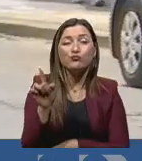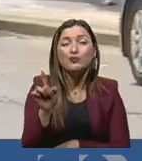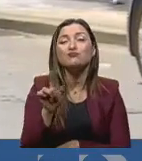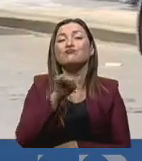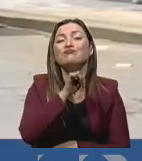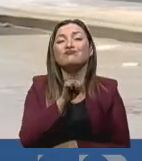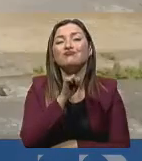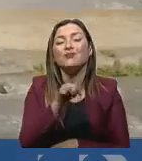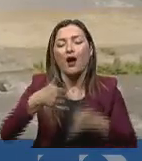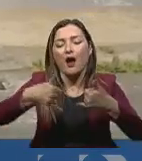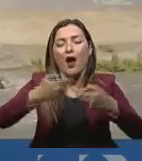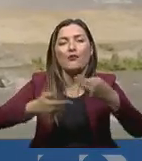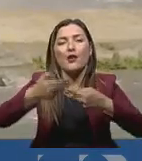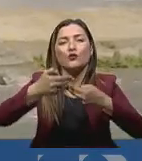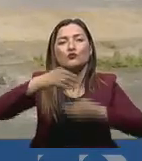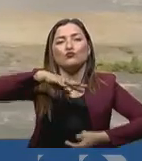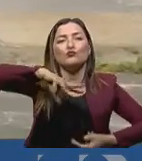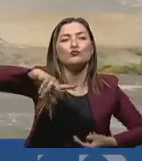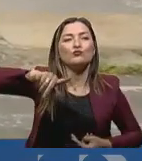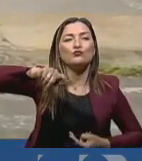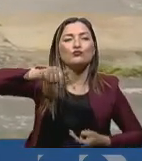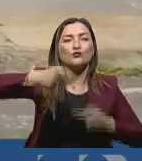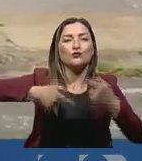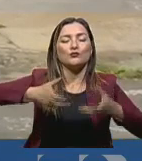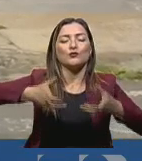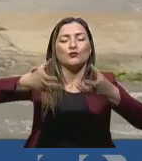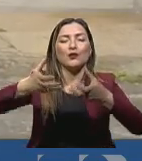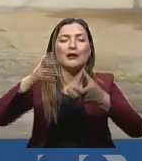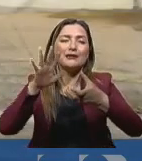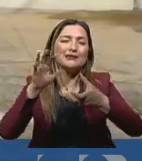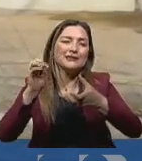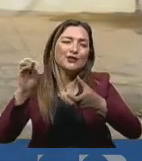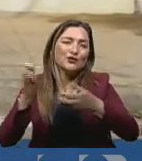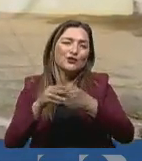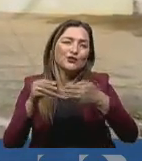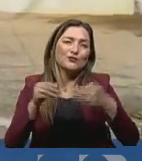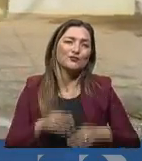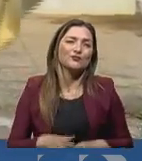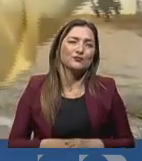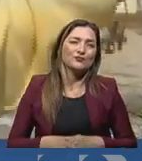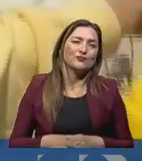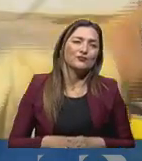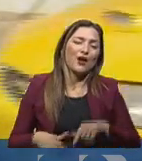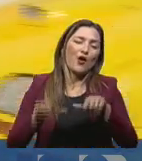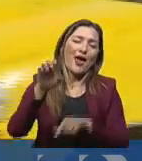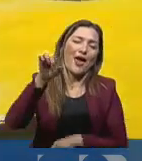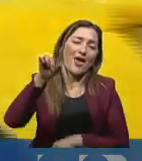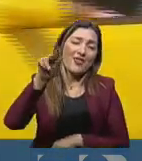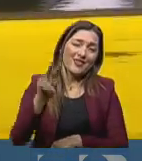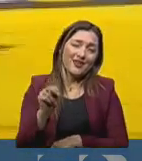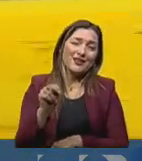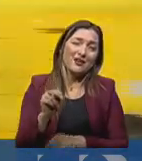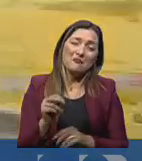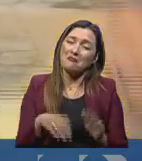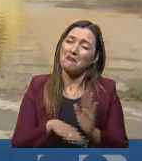el asaltaron en su local se llevaron un paquete de 500 dólares nada más acá por el Edén le van a dar la versión